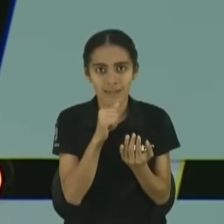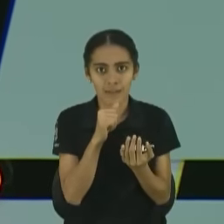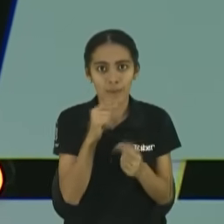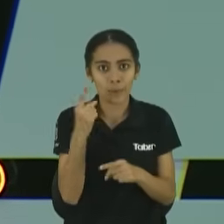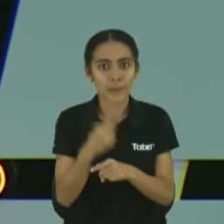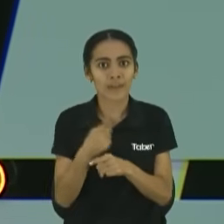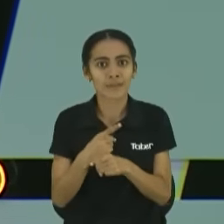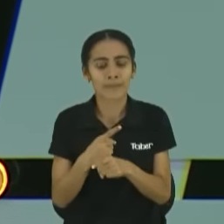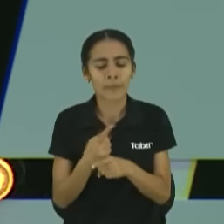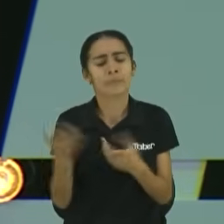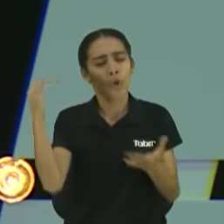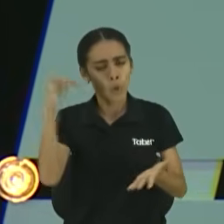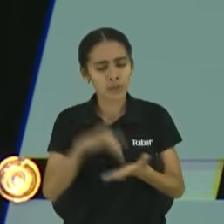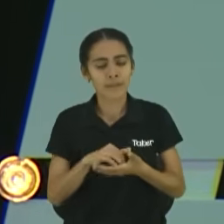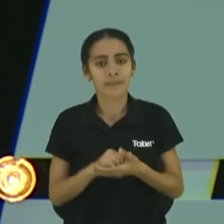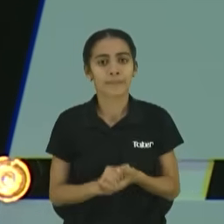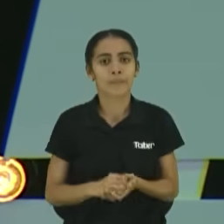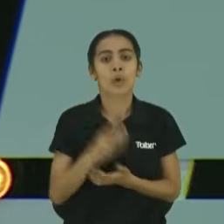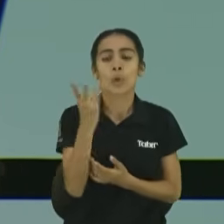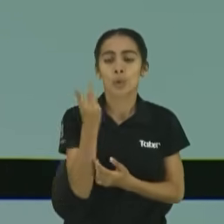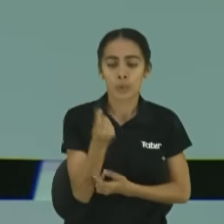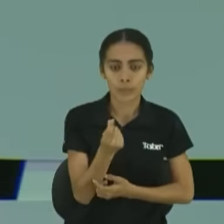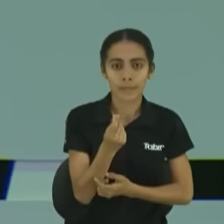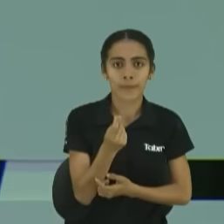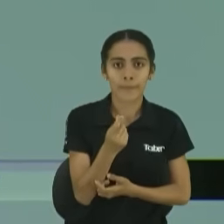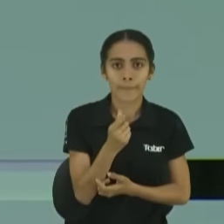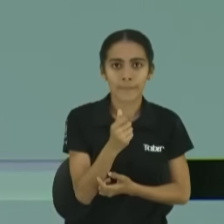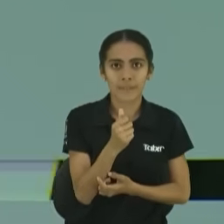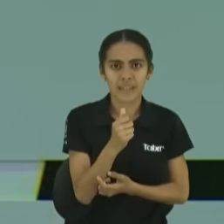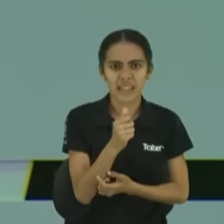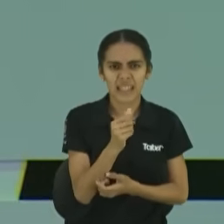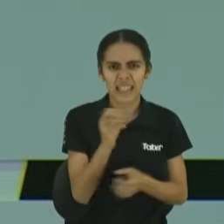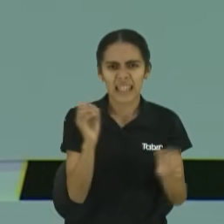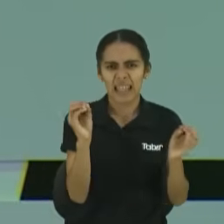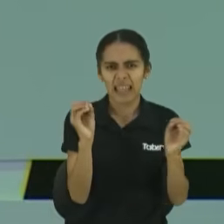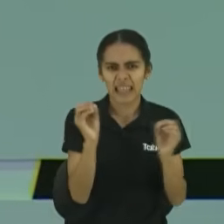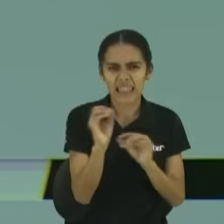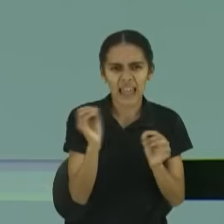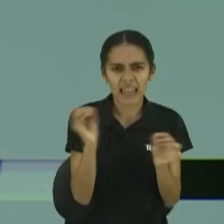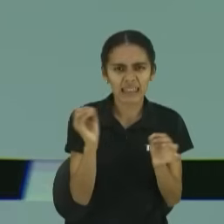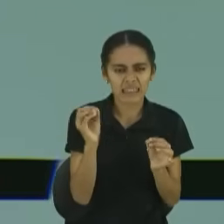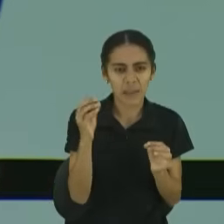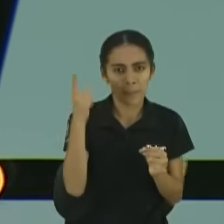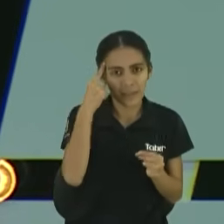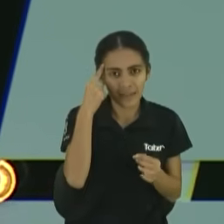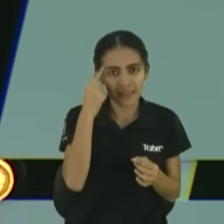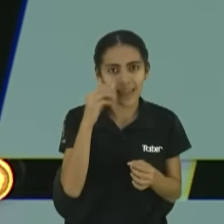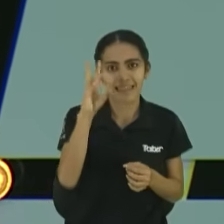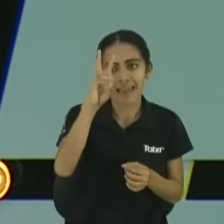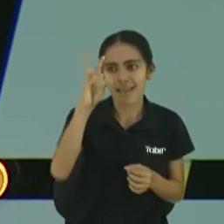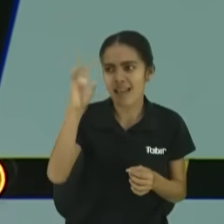pues. Escojo un número. Y dijo: y voy a poner un número que nadie piense: 666.